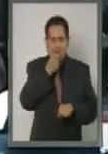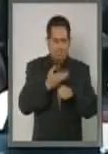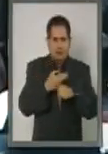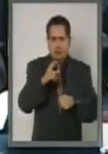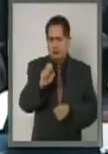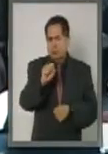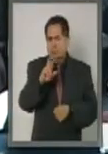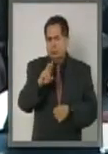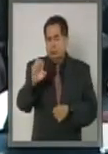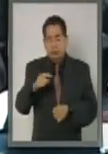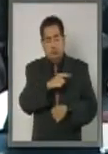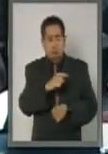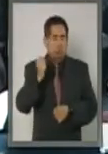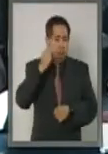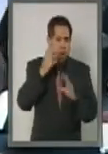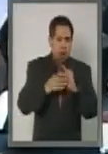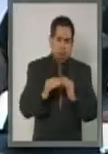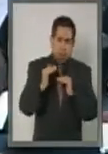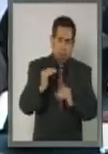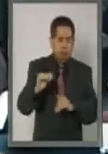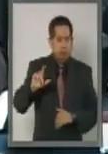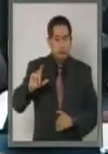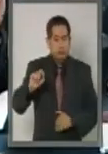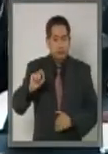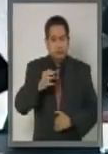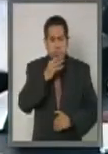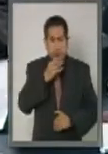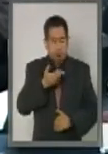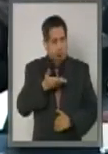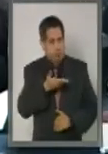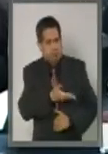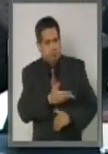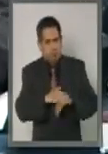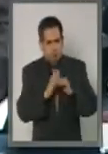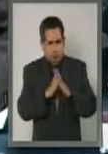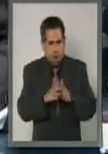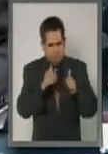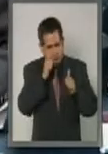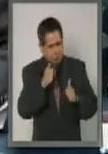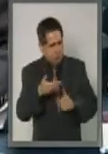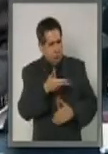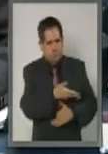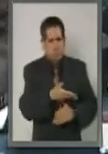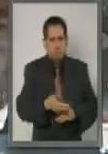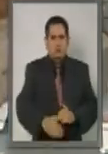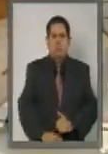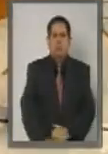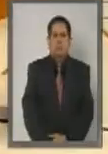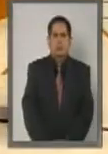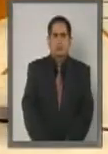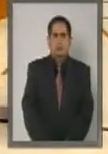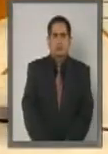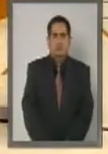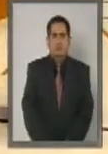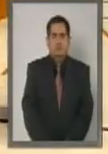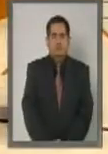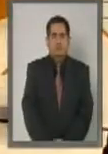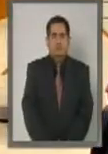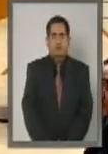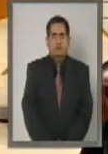Exteriores, hasta por un tiempo de 20 minutos. Señor secretario, tiene usted el uso de la palabra. Gracias.